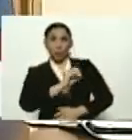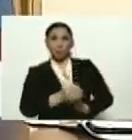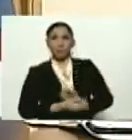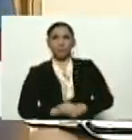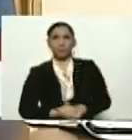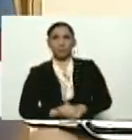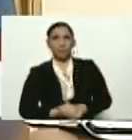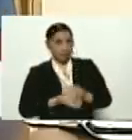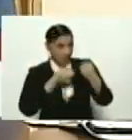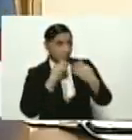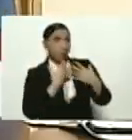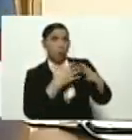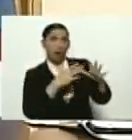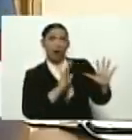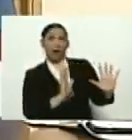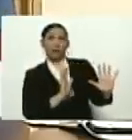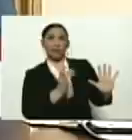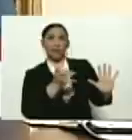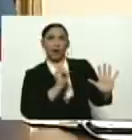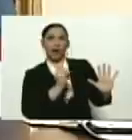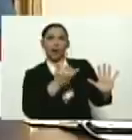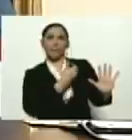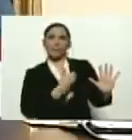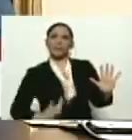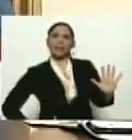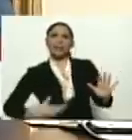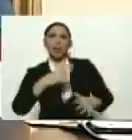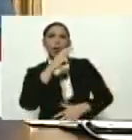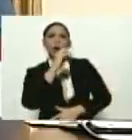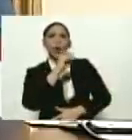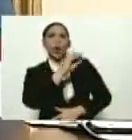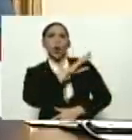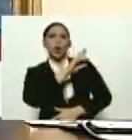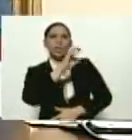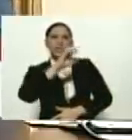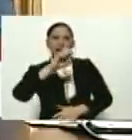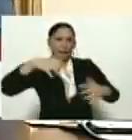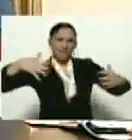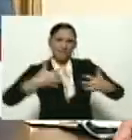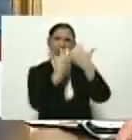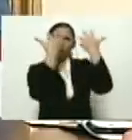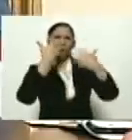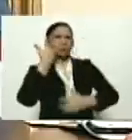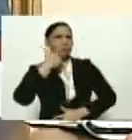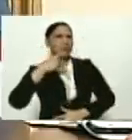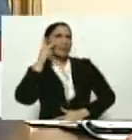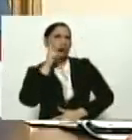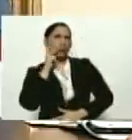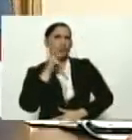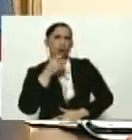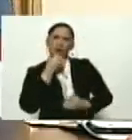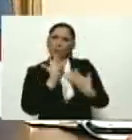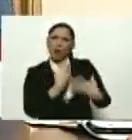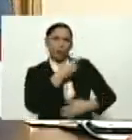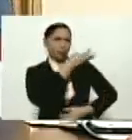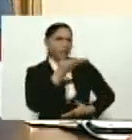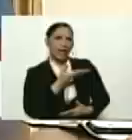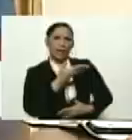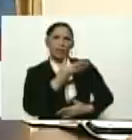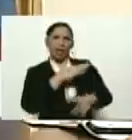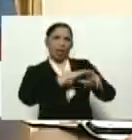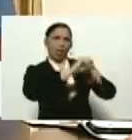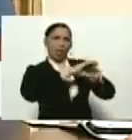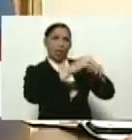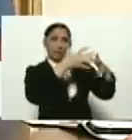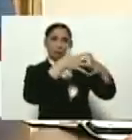¡Qué bueno! Estaba el presidente Correa y se emocionaron, chocaron las copas. ¡Qué bueno que ustedes no son pro-yanquis!